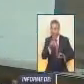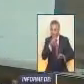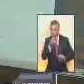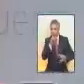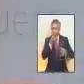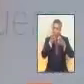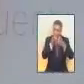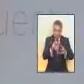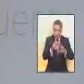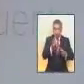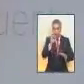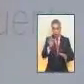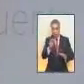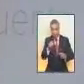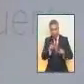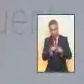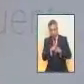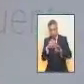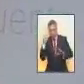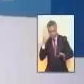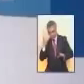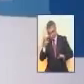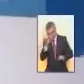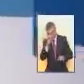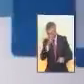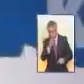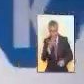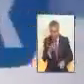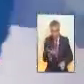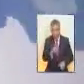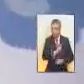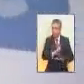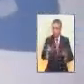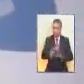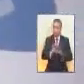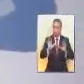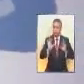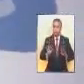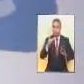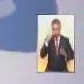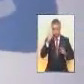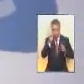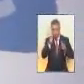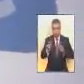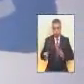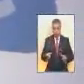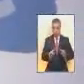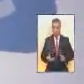agresiones y pedófilos. Así los niños podrán ocupar el sistema de forma segura.